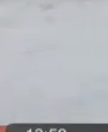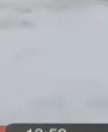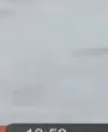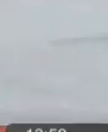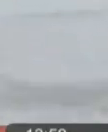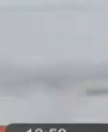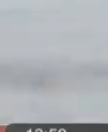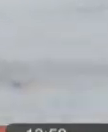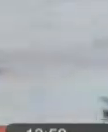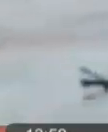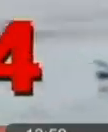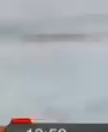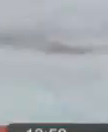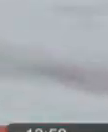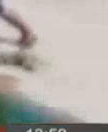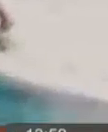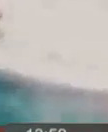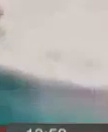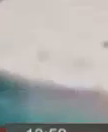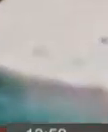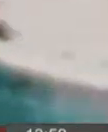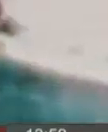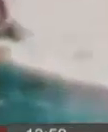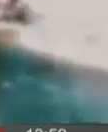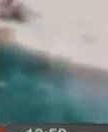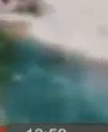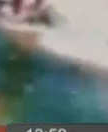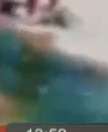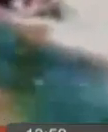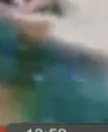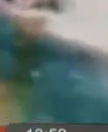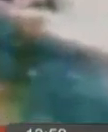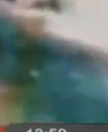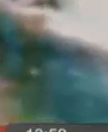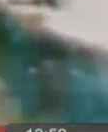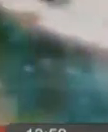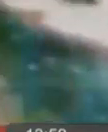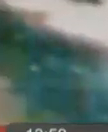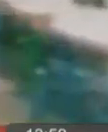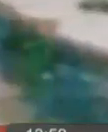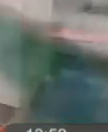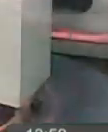770-88-444. Porque tú serás uno de nuestros reporteros al día.